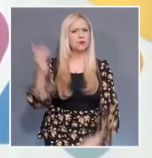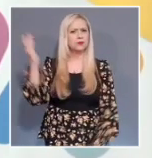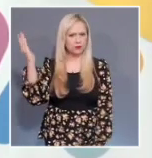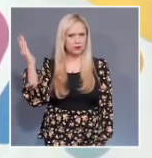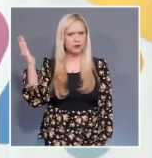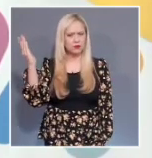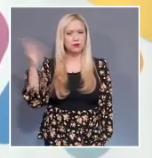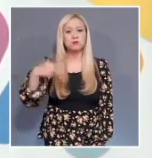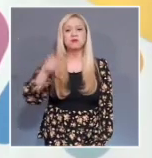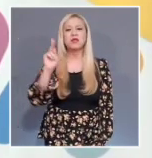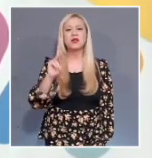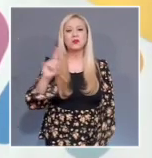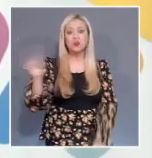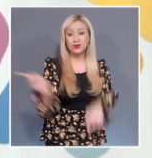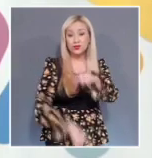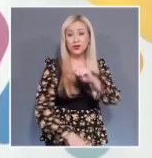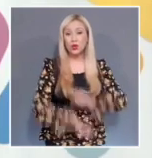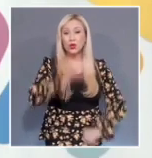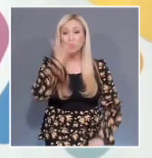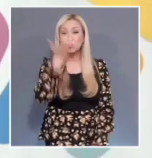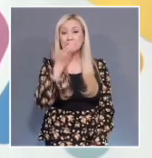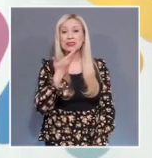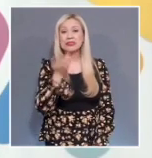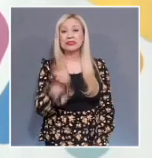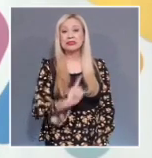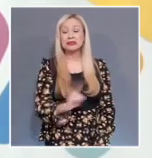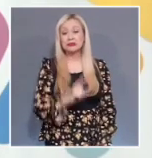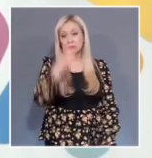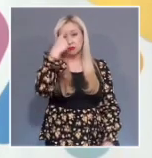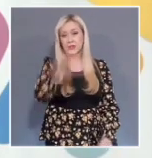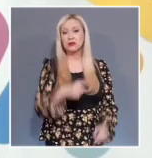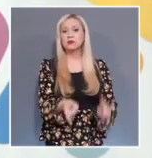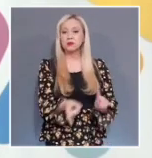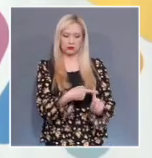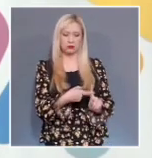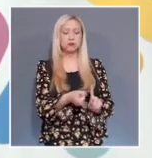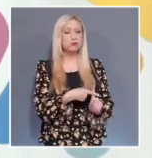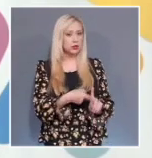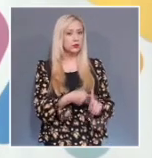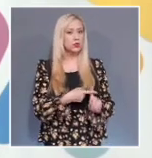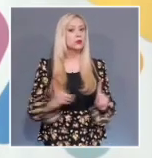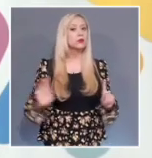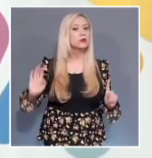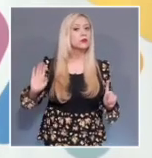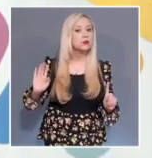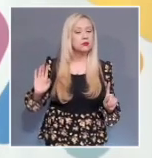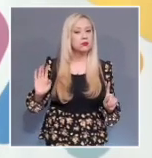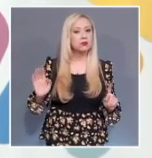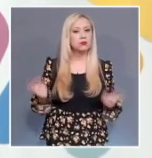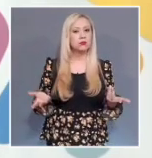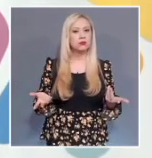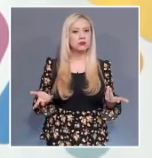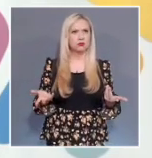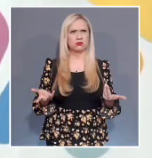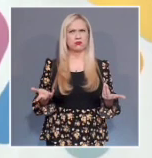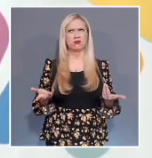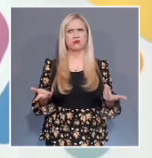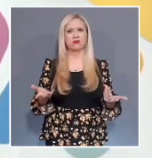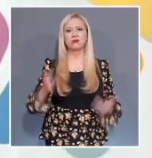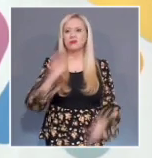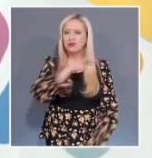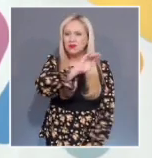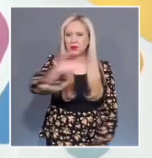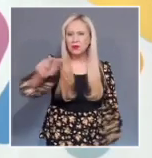prácticas que buscan limitarlos. Por eso los invitamos a que como ciudadanía se sumen en